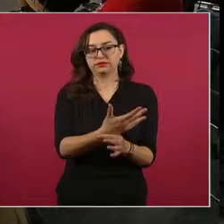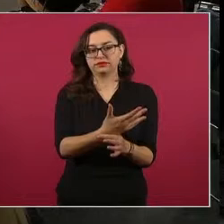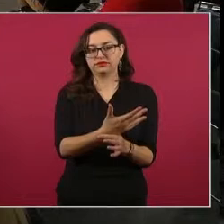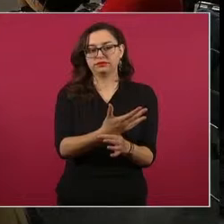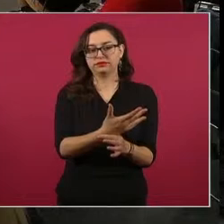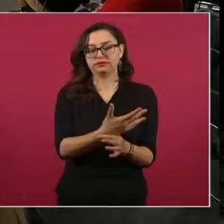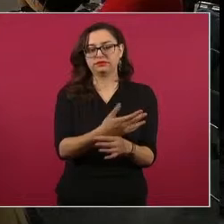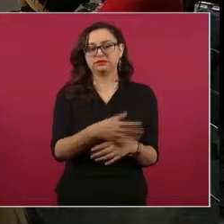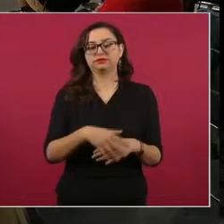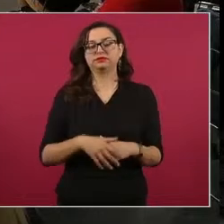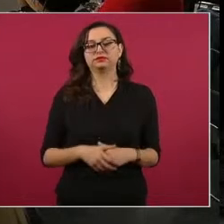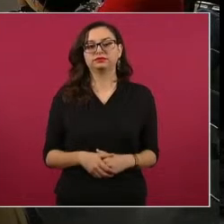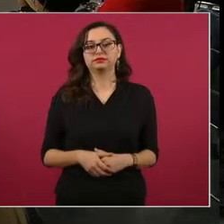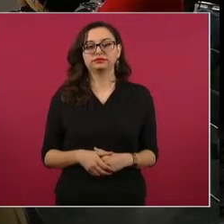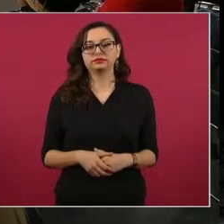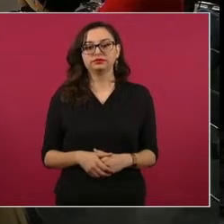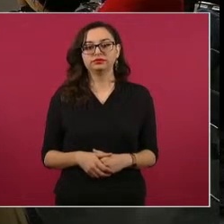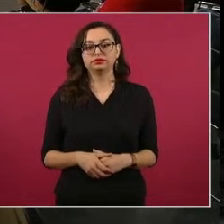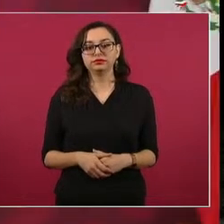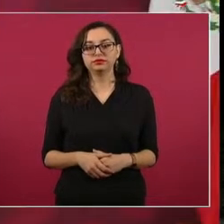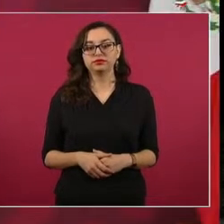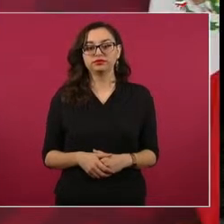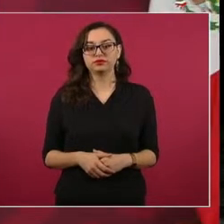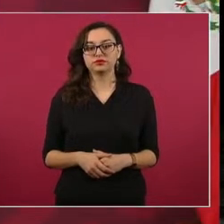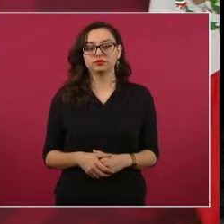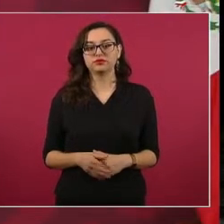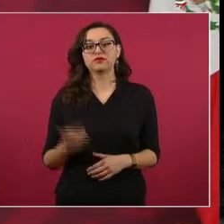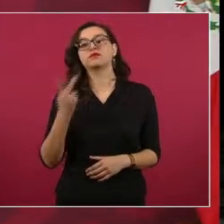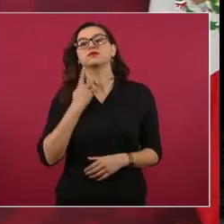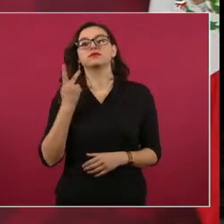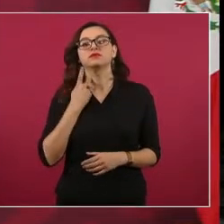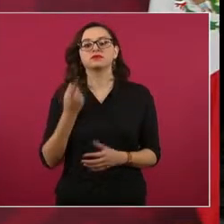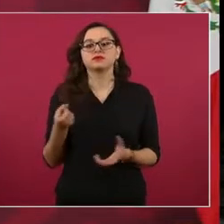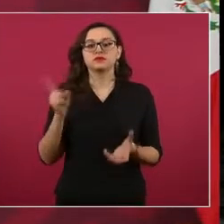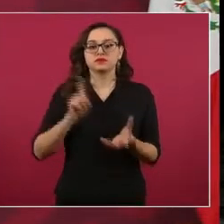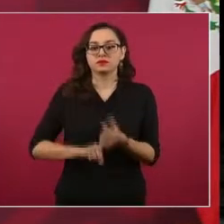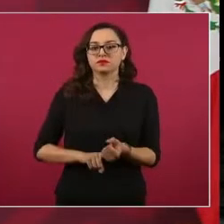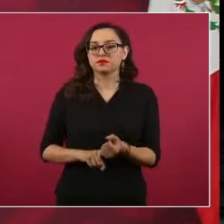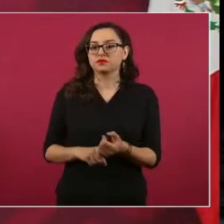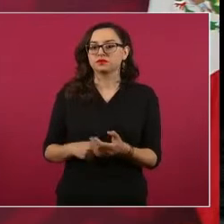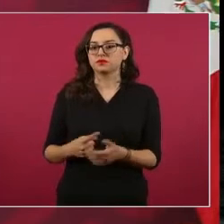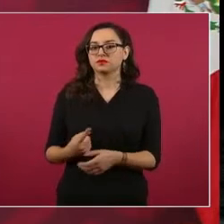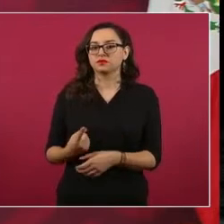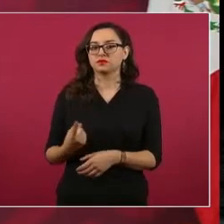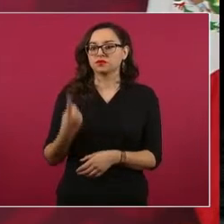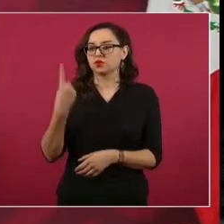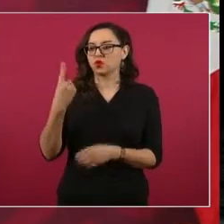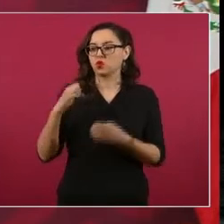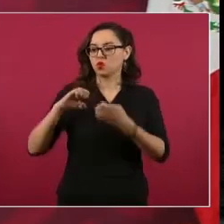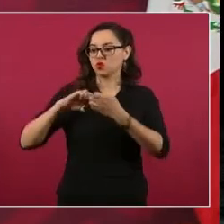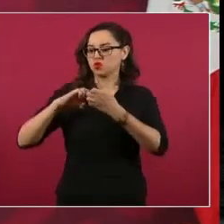a un enemigo en política creo que hasta sitúa maquiavelo